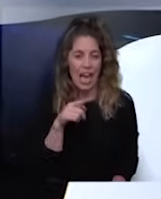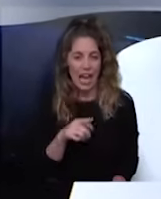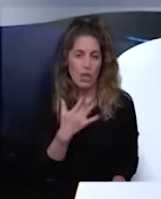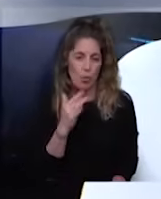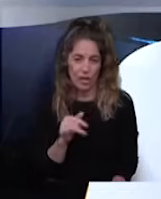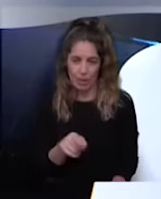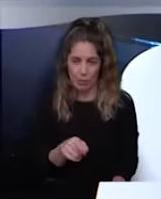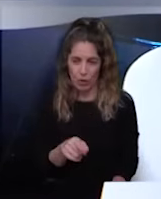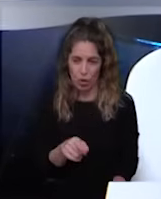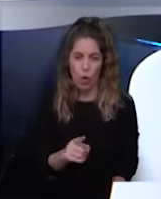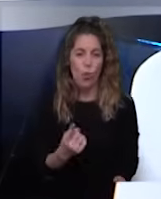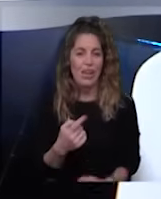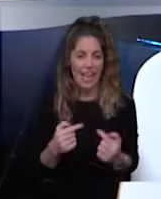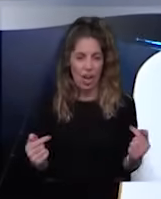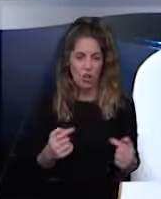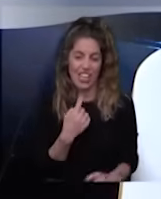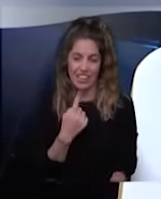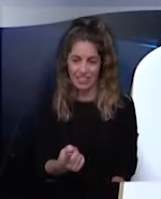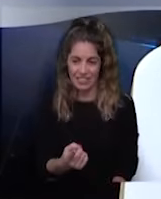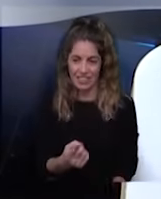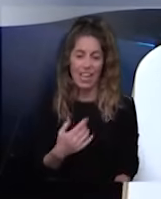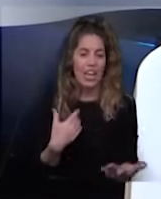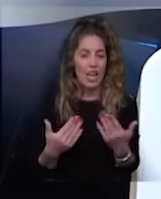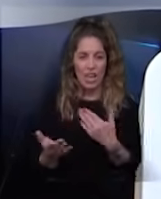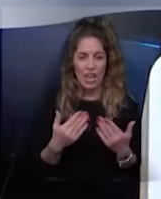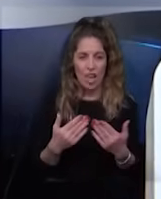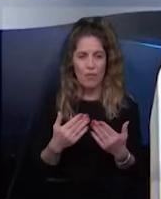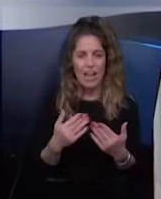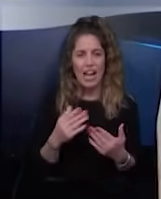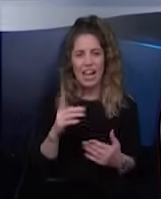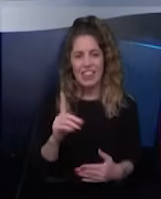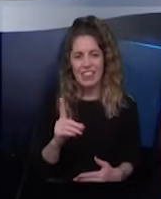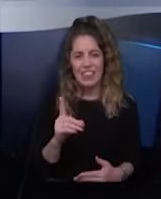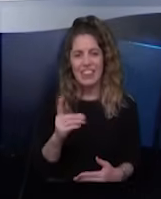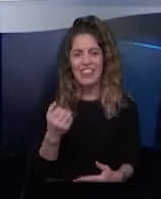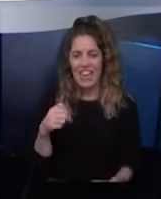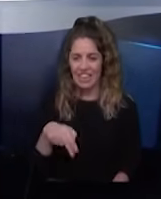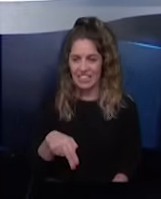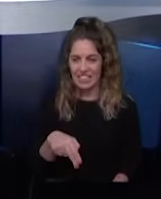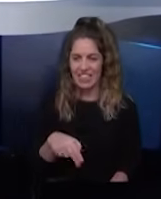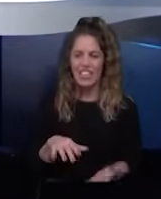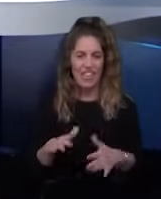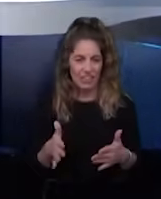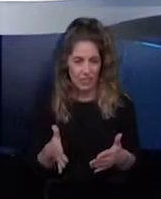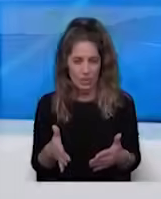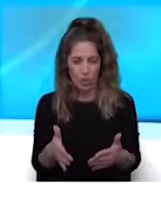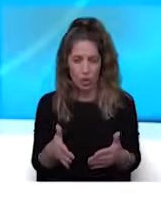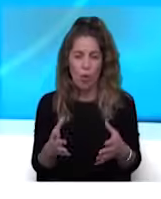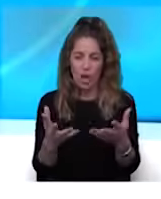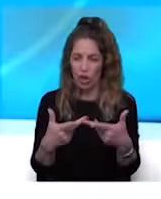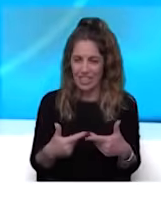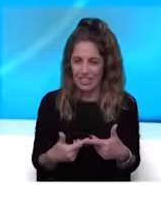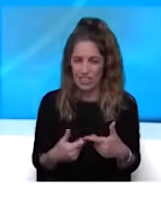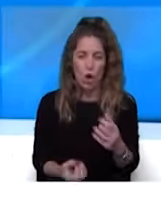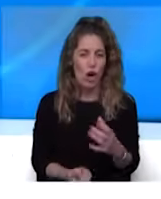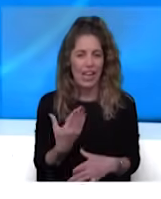ejemplo una de las cosas que dice él habla del dan el dan fue una una organización